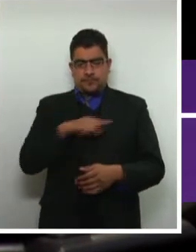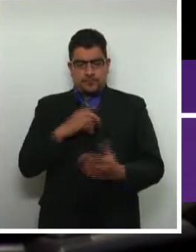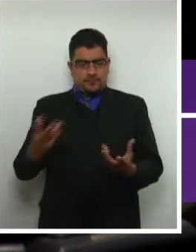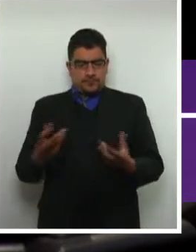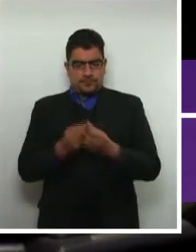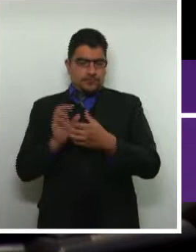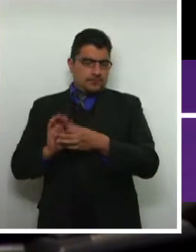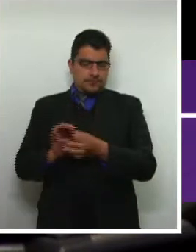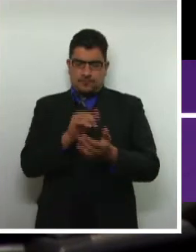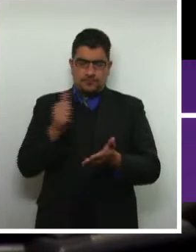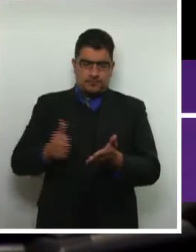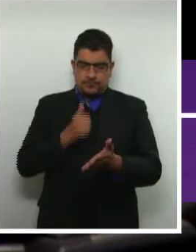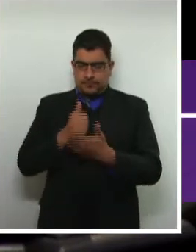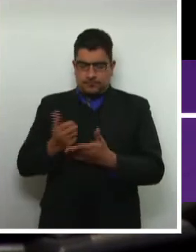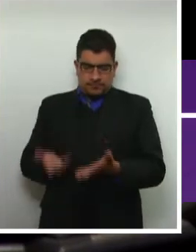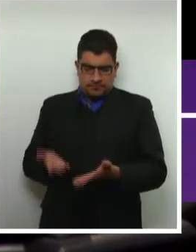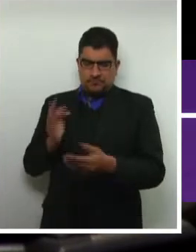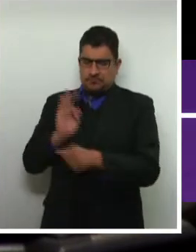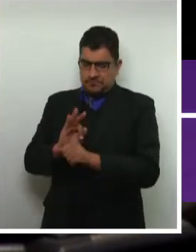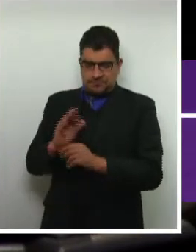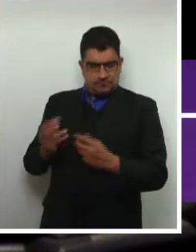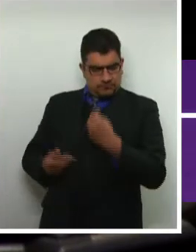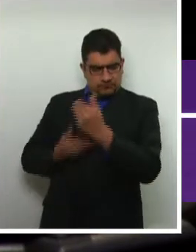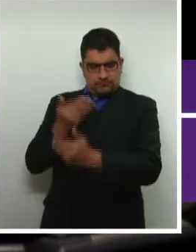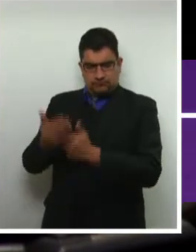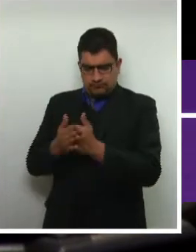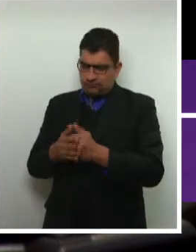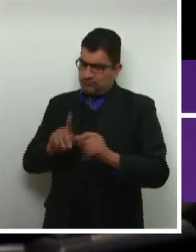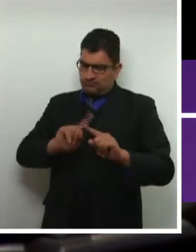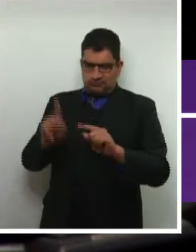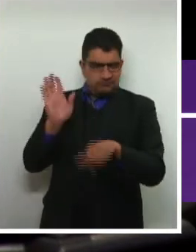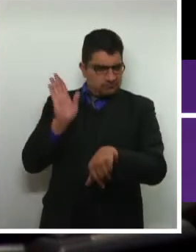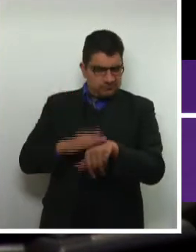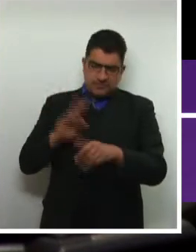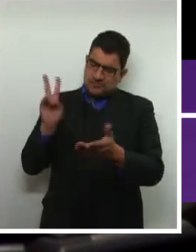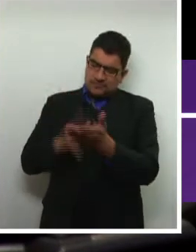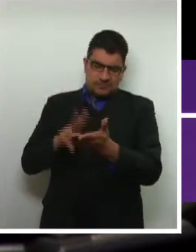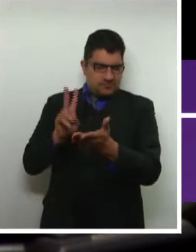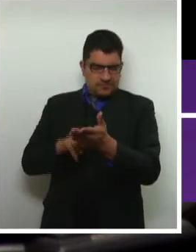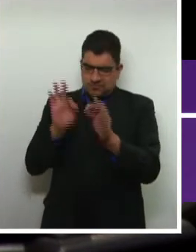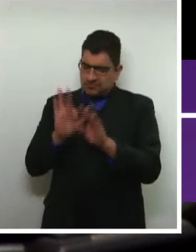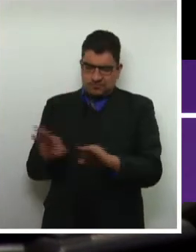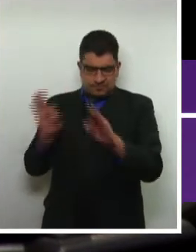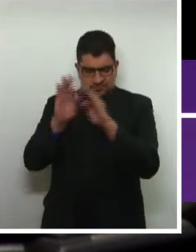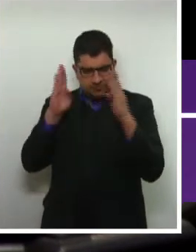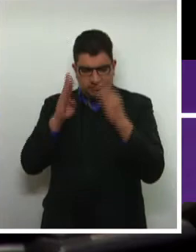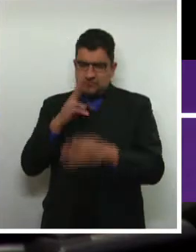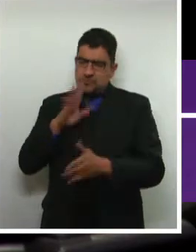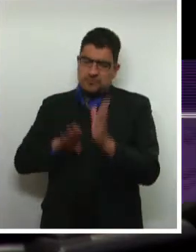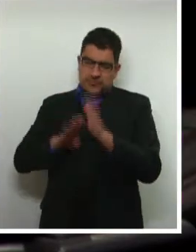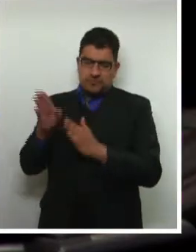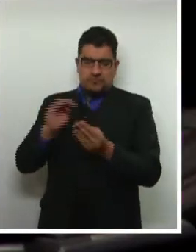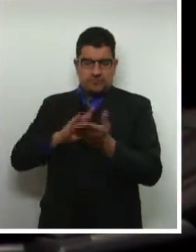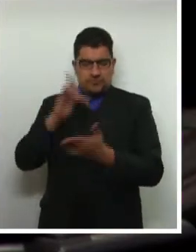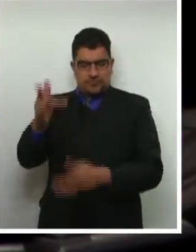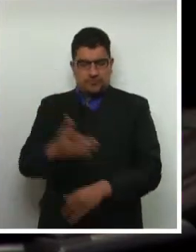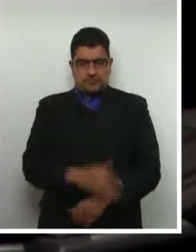manteniendo nuestra ciudad en estas condiciones y todavía más en mejores condiciones. Muchas gracias.